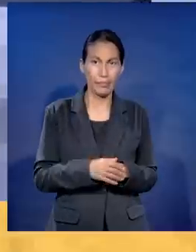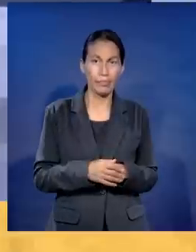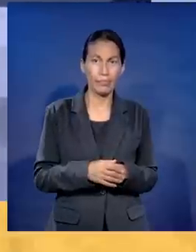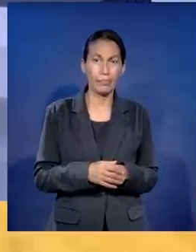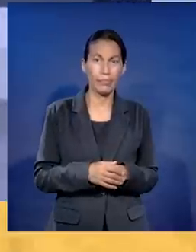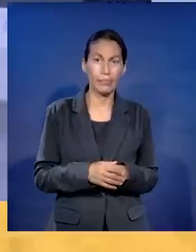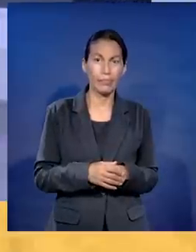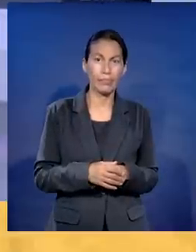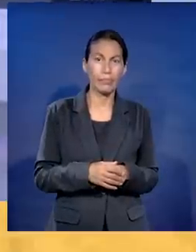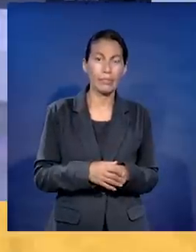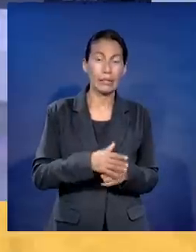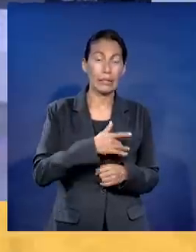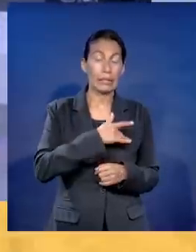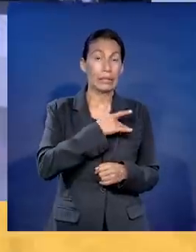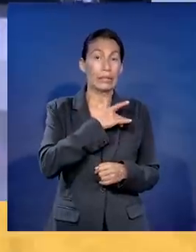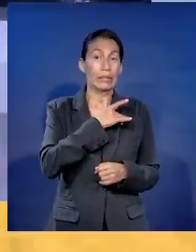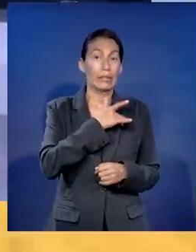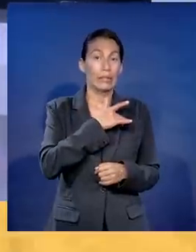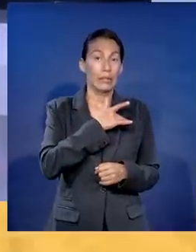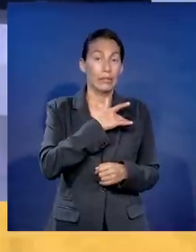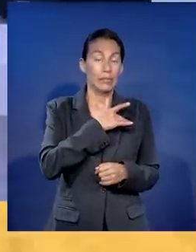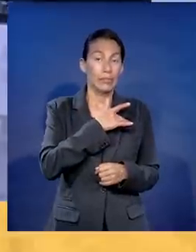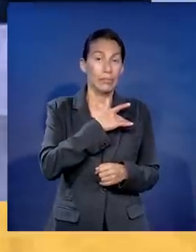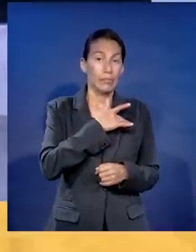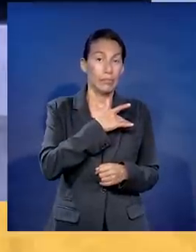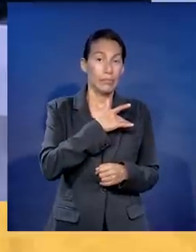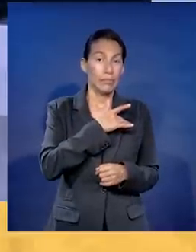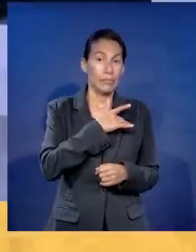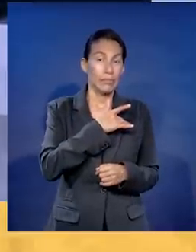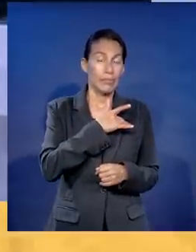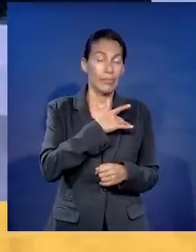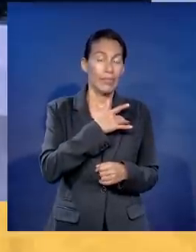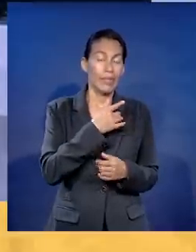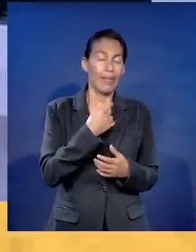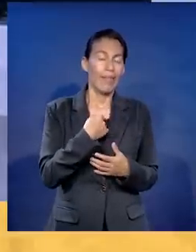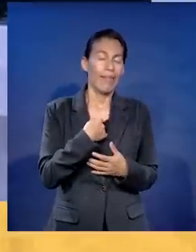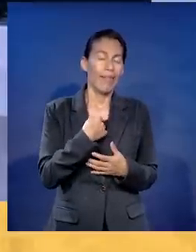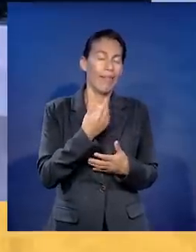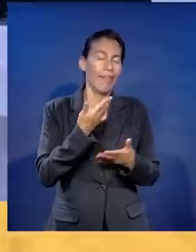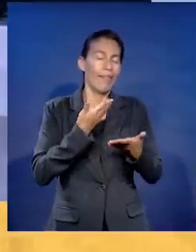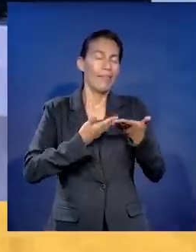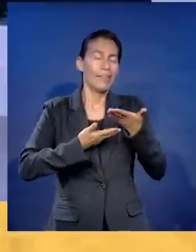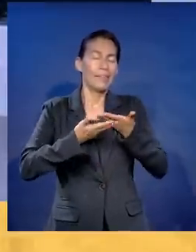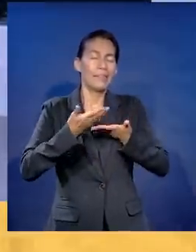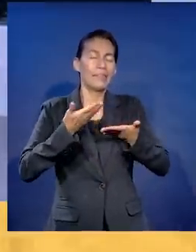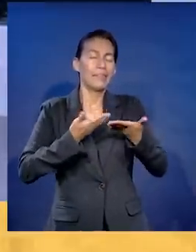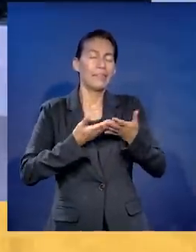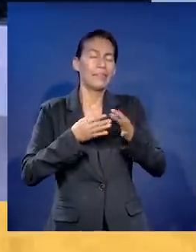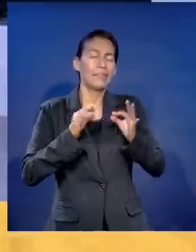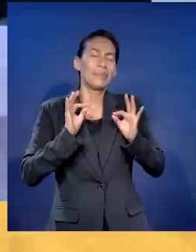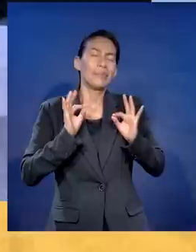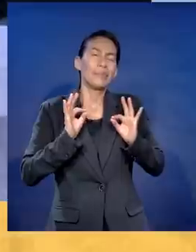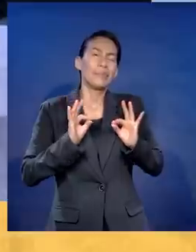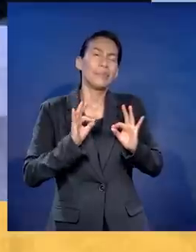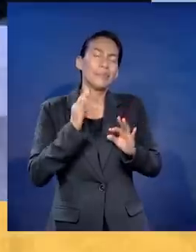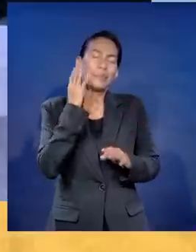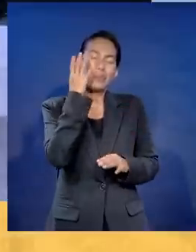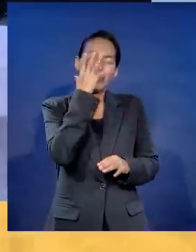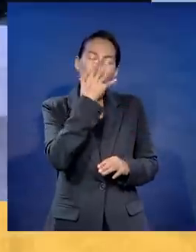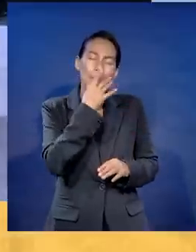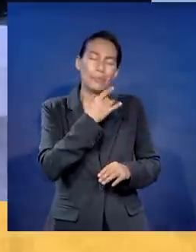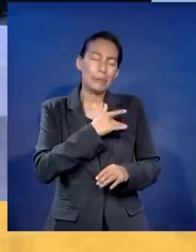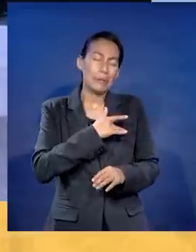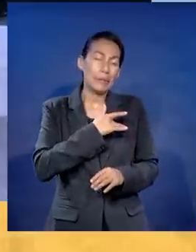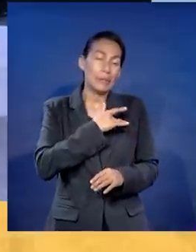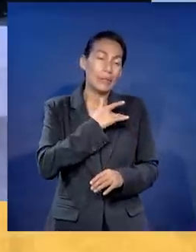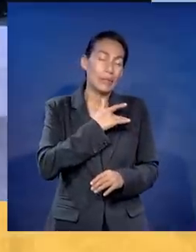han pasado al frente jóvenes y entonces los sentimientos dicen me dijo que está para servirme